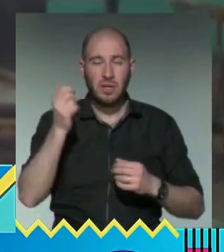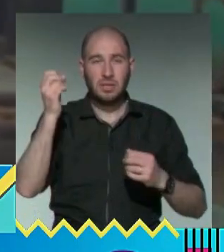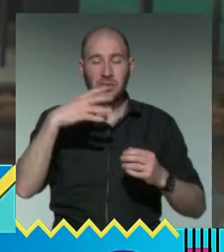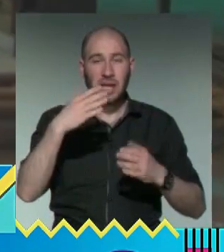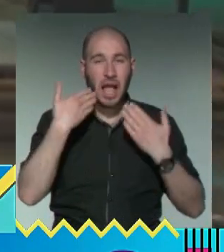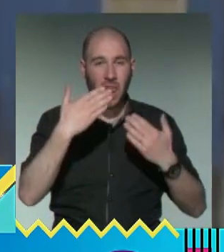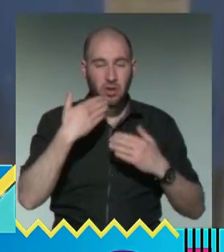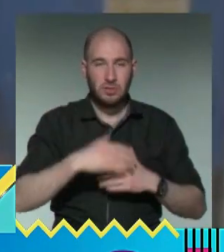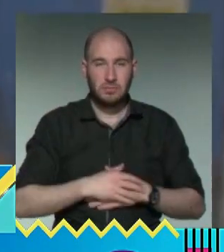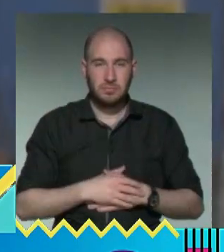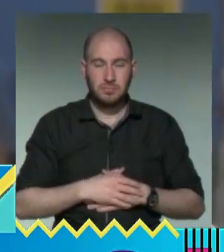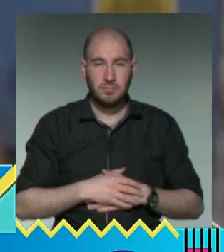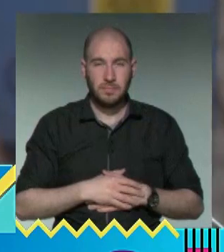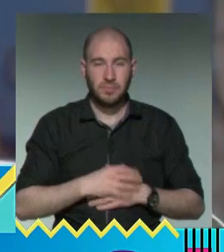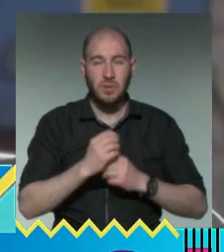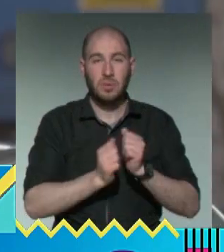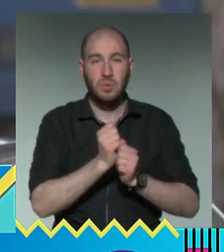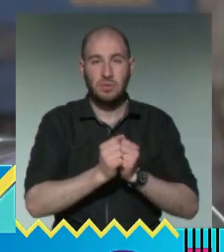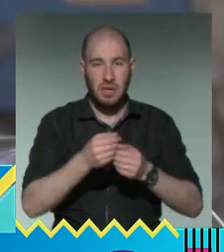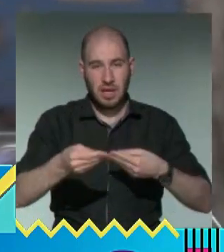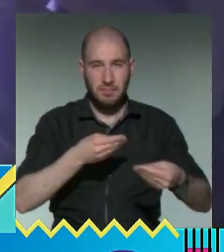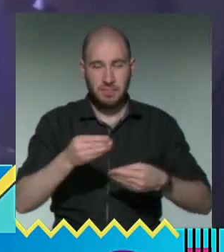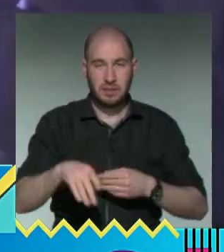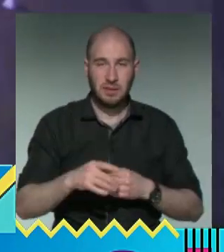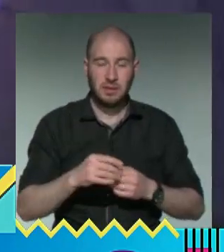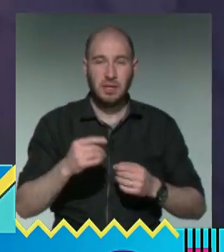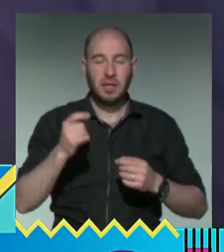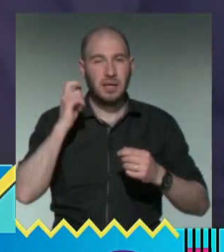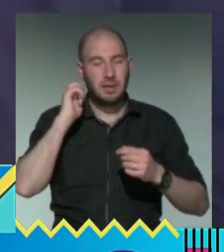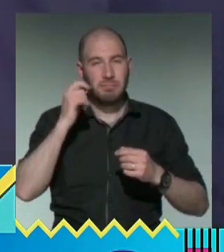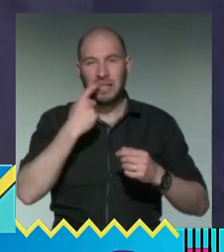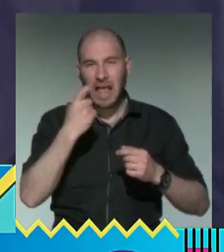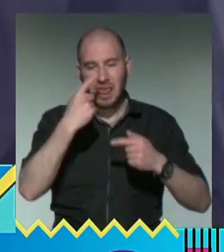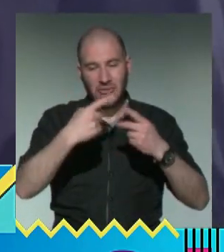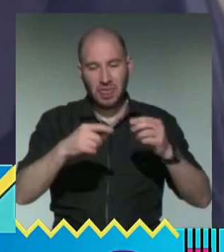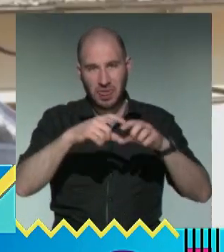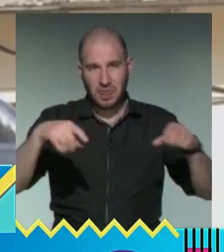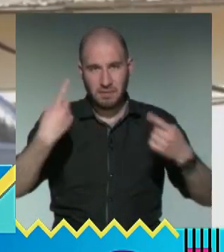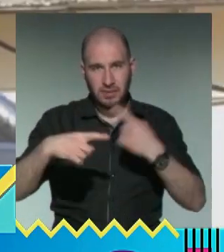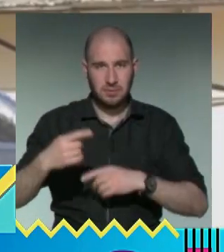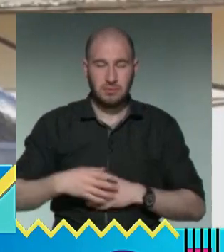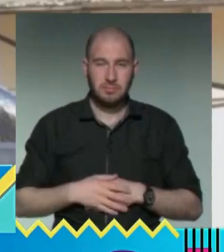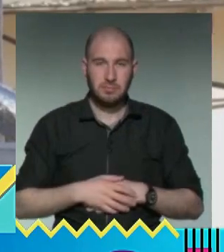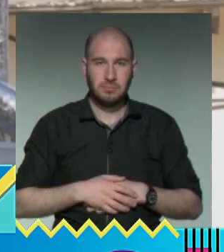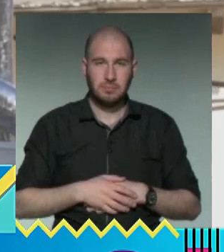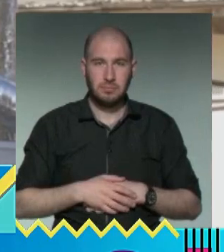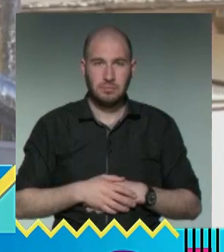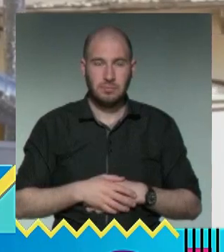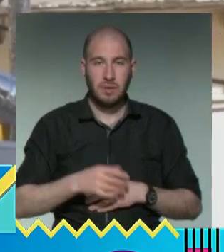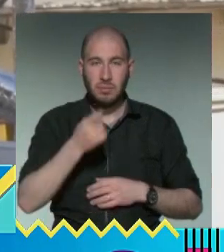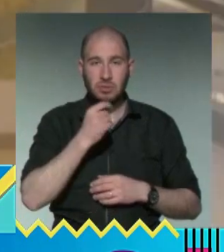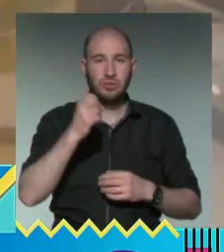térmico, un panel, digamos, de los que producimos en la empresa, con cañerías de cobre, aletas de aluminio y demás, que un